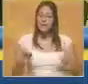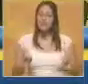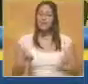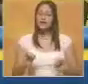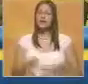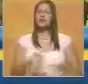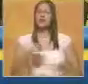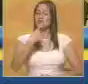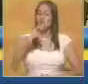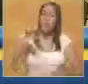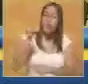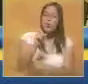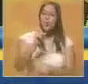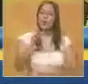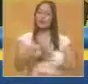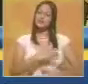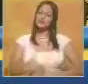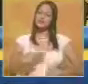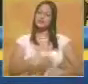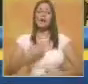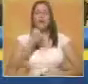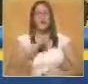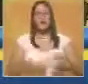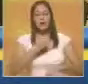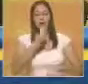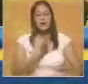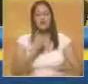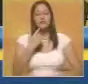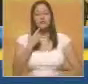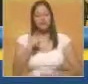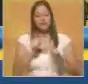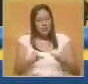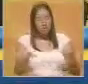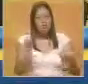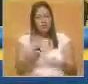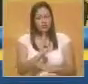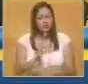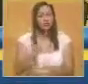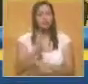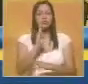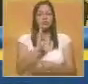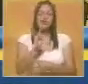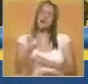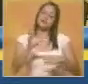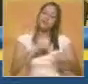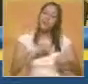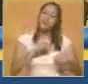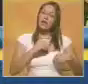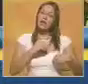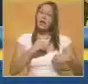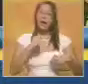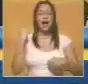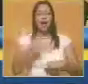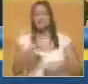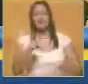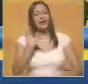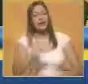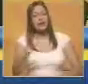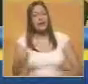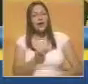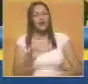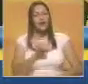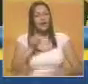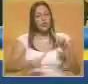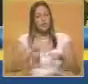independencia es el único bien que hemos conservado o adquirido a costa de todos los